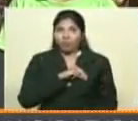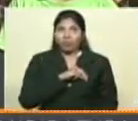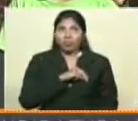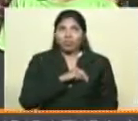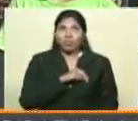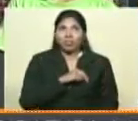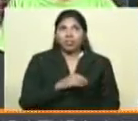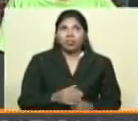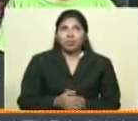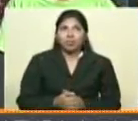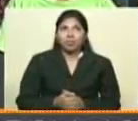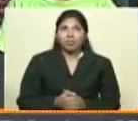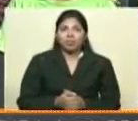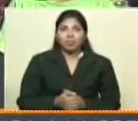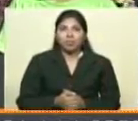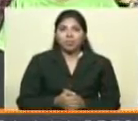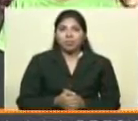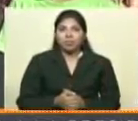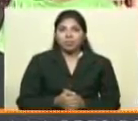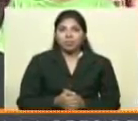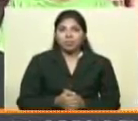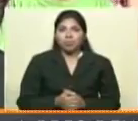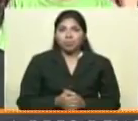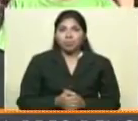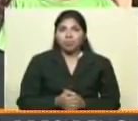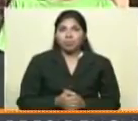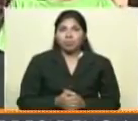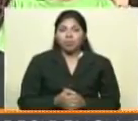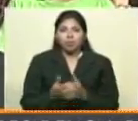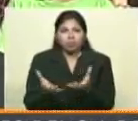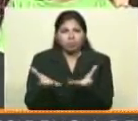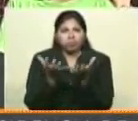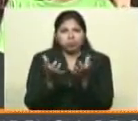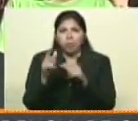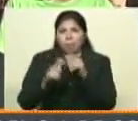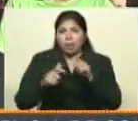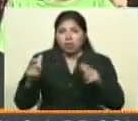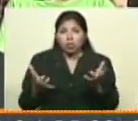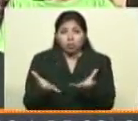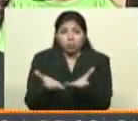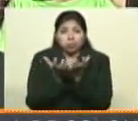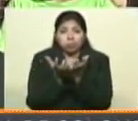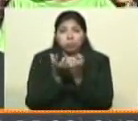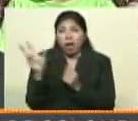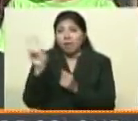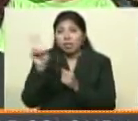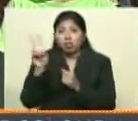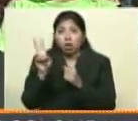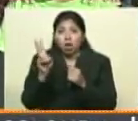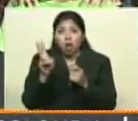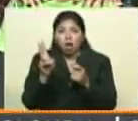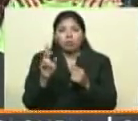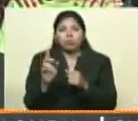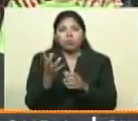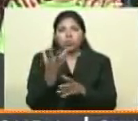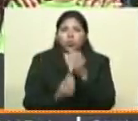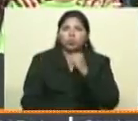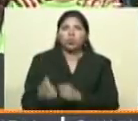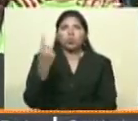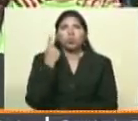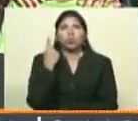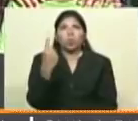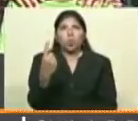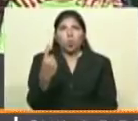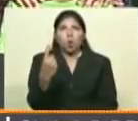somos millones, una sola voz. Como dice nuestro himno, somos millones, una sola voz. Nicolás